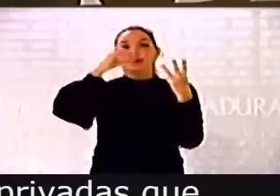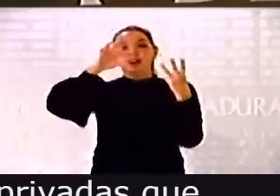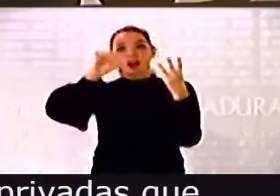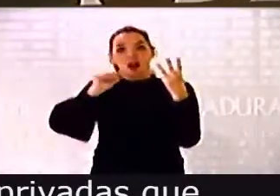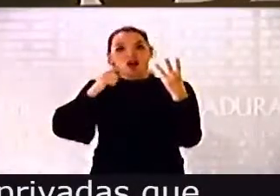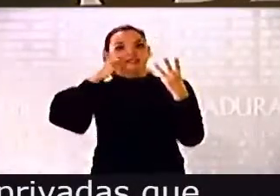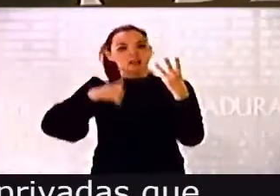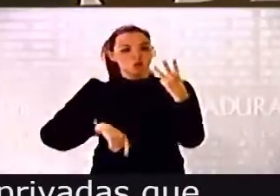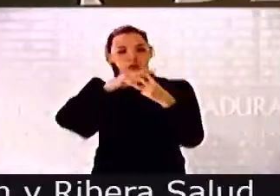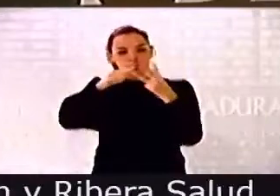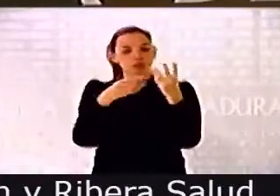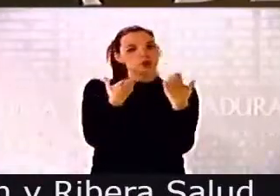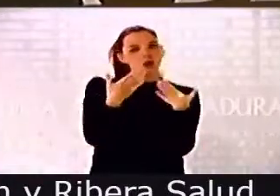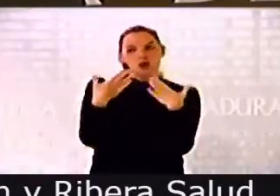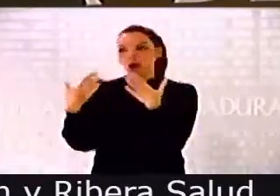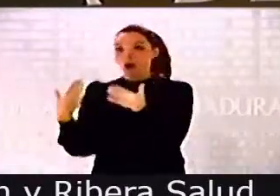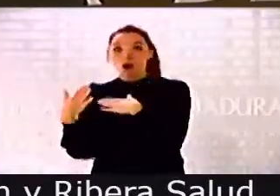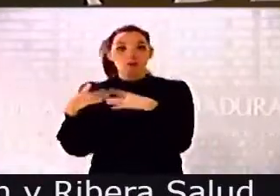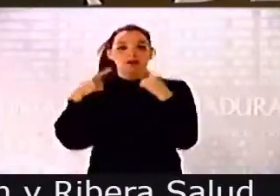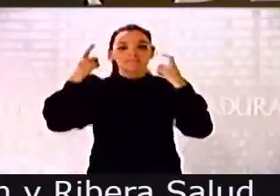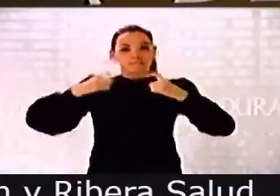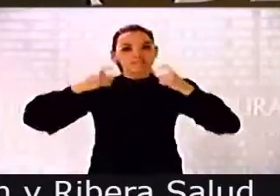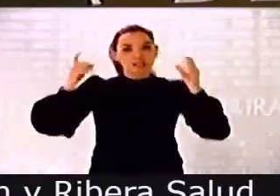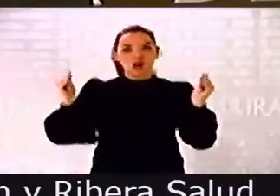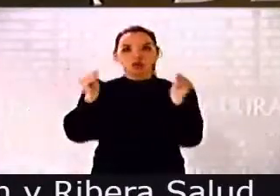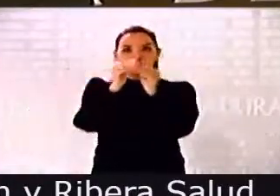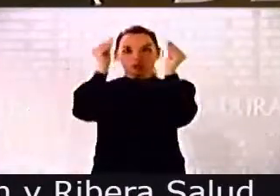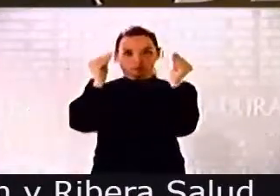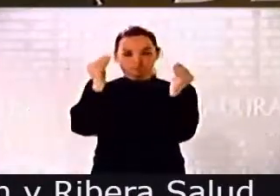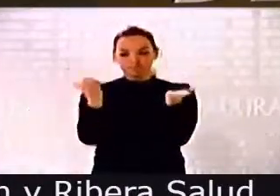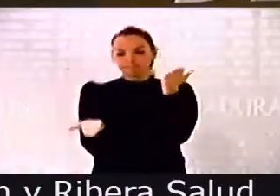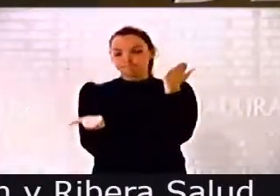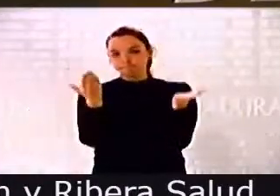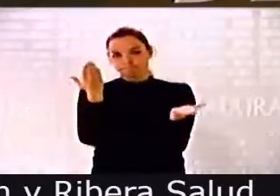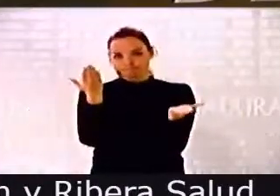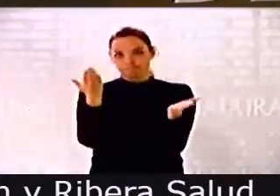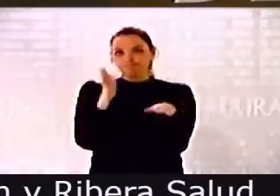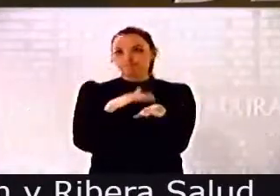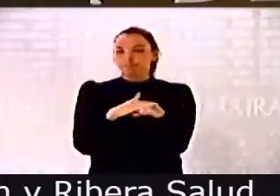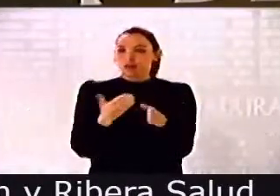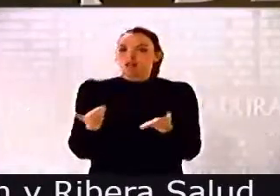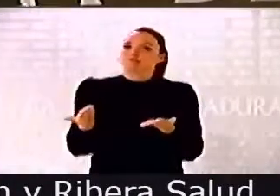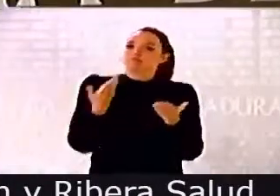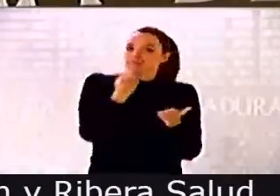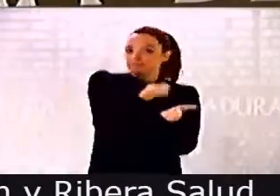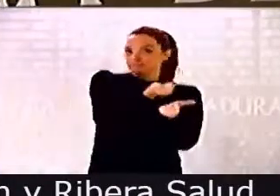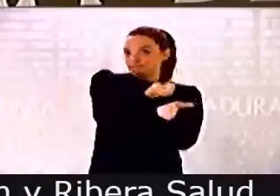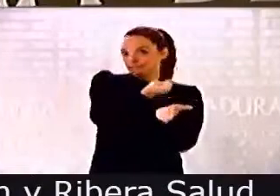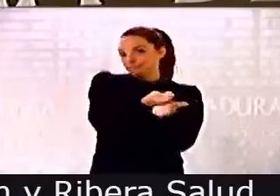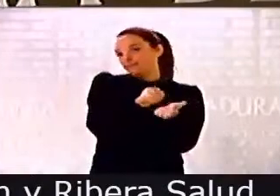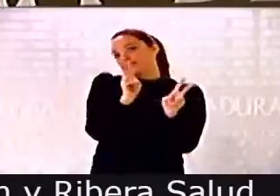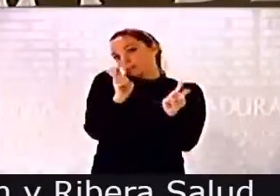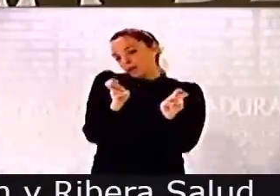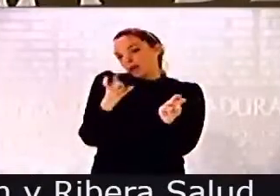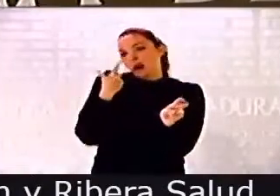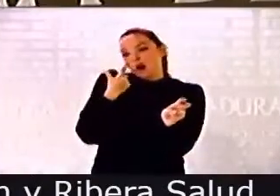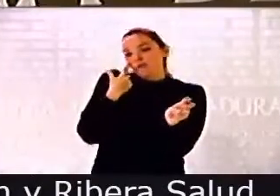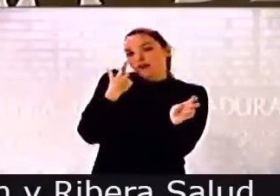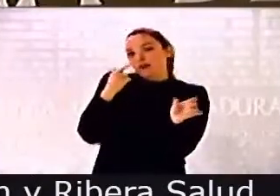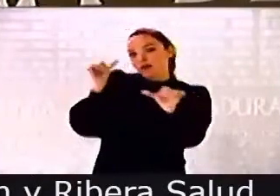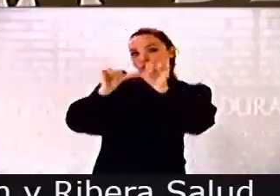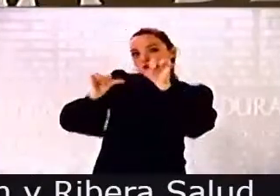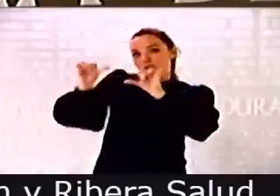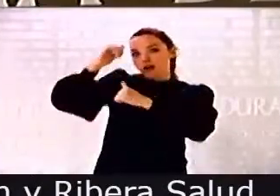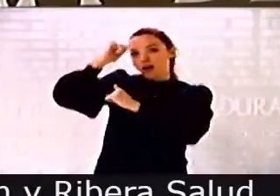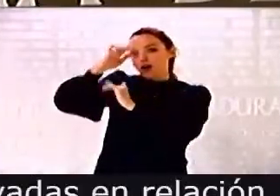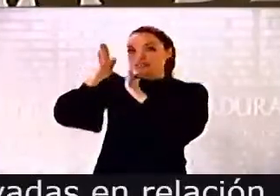para poder ajustar y poder compensar a las clínicas privadas en relación con la